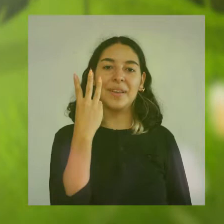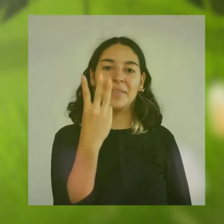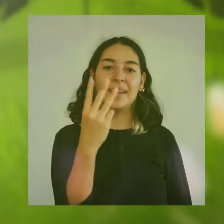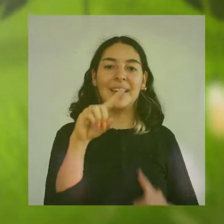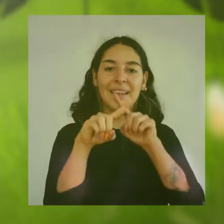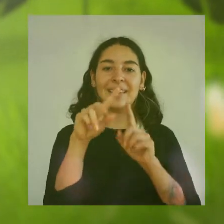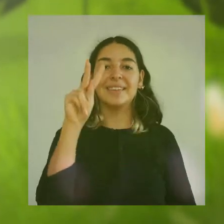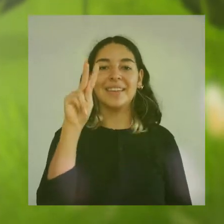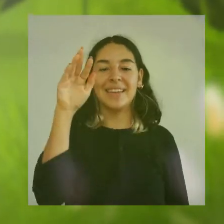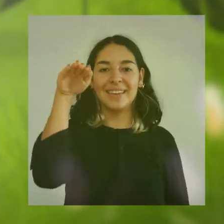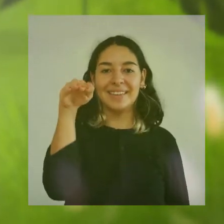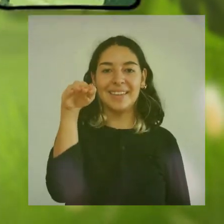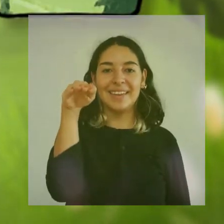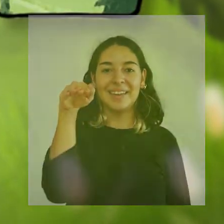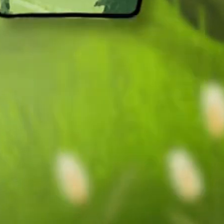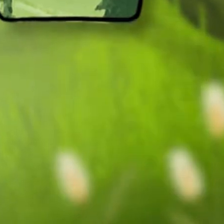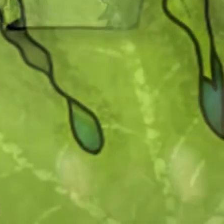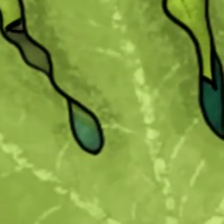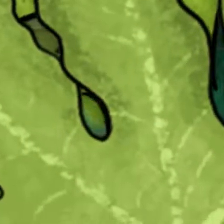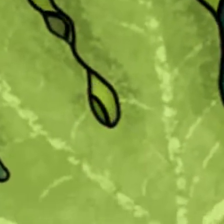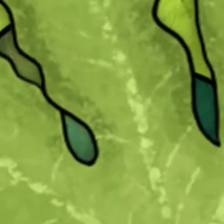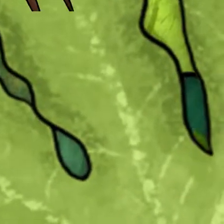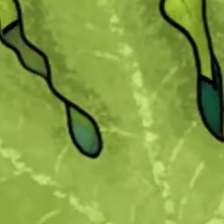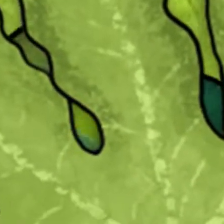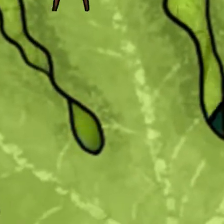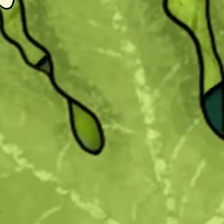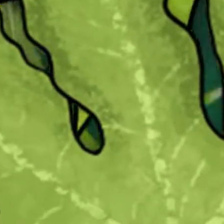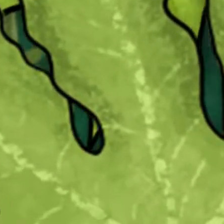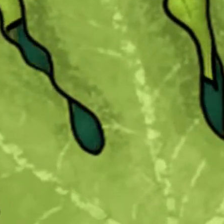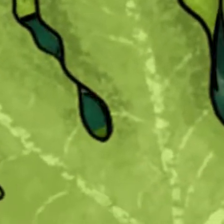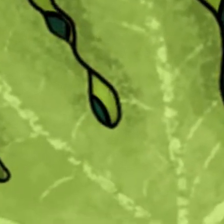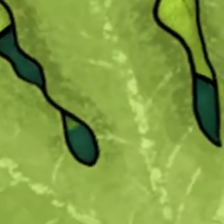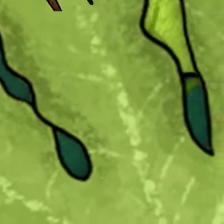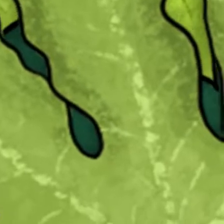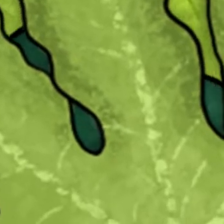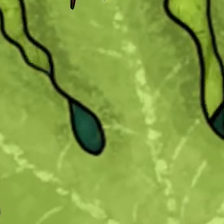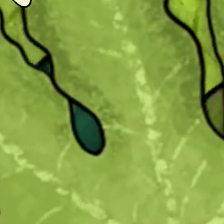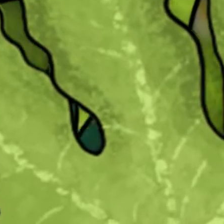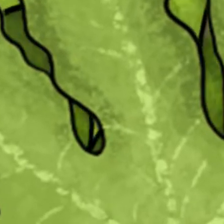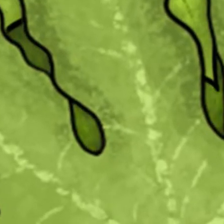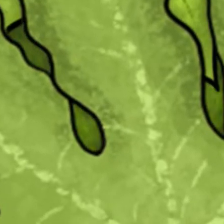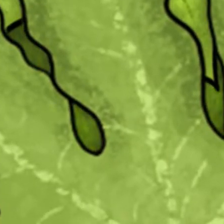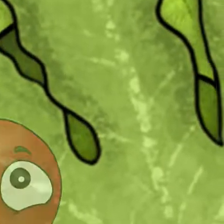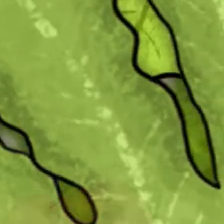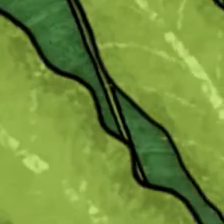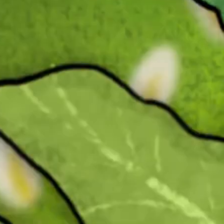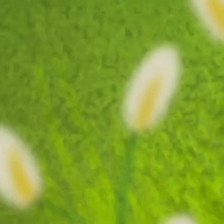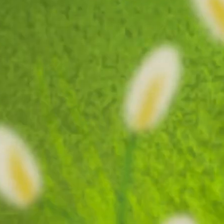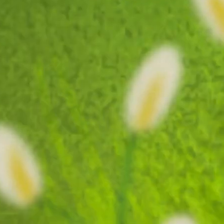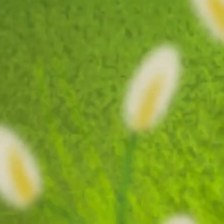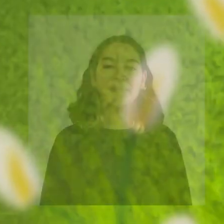U, V, W, X, Y, Z Muy bien, cantémosla una última vez